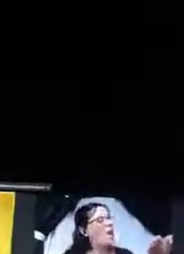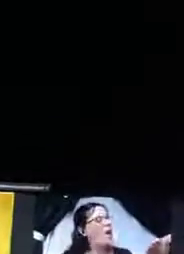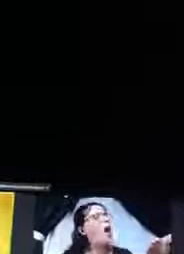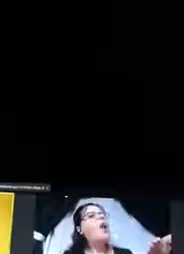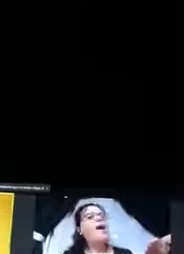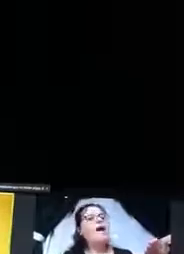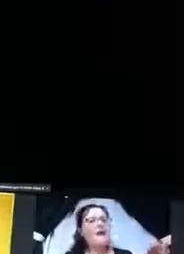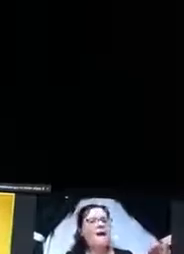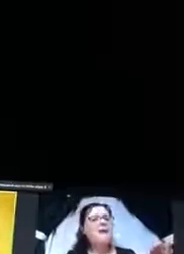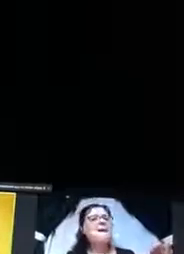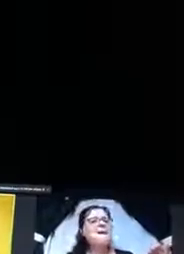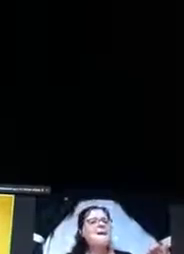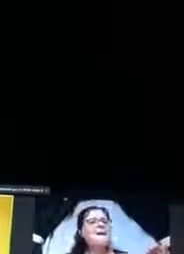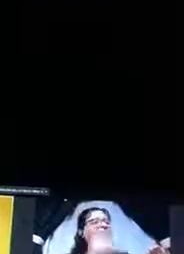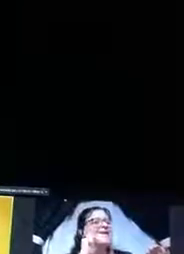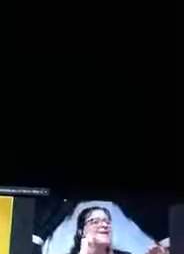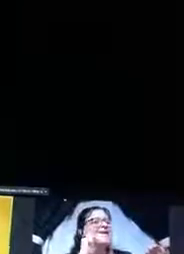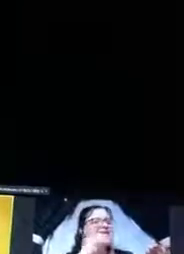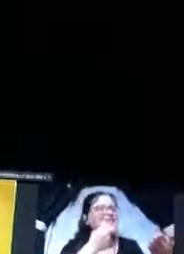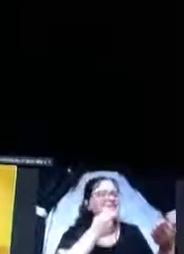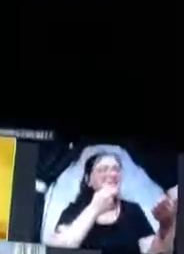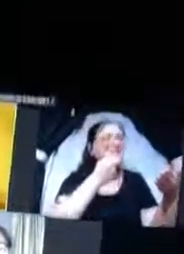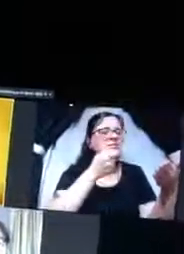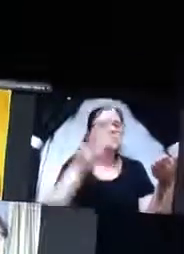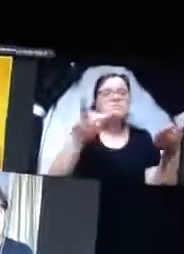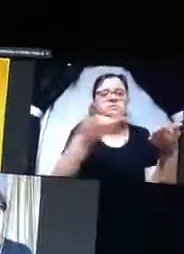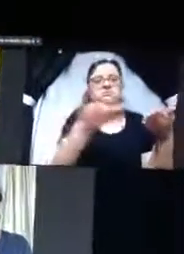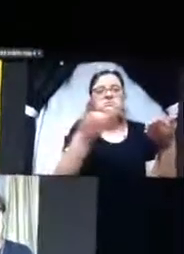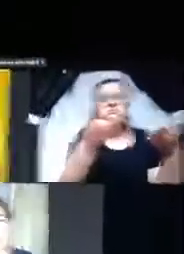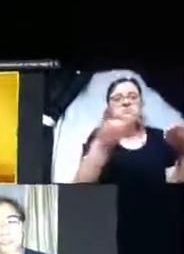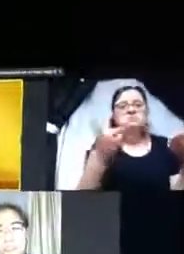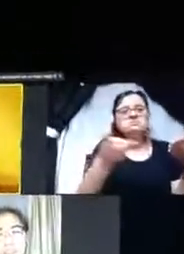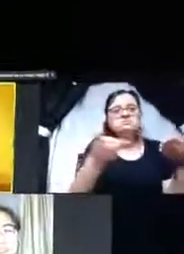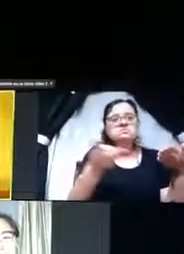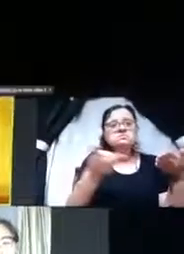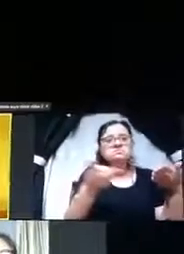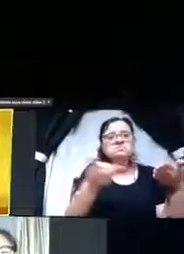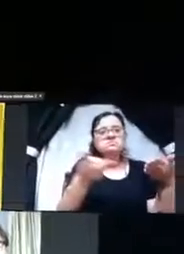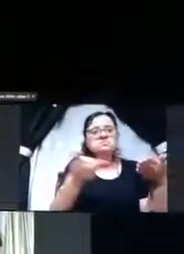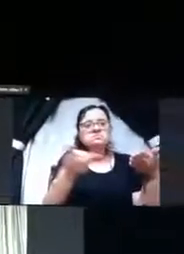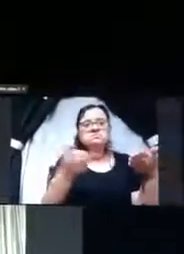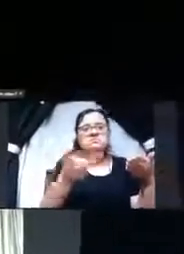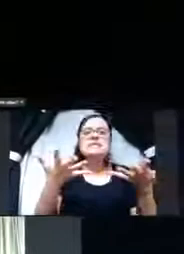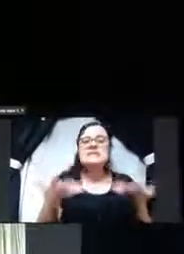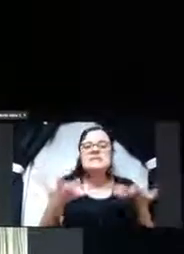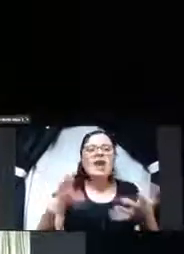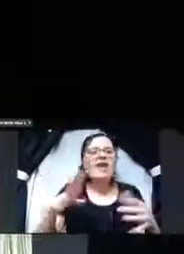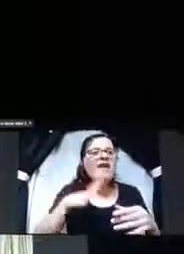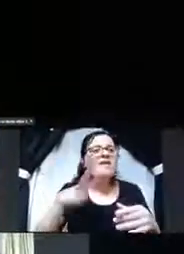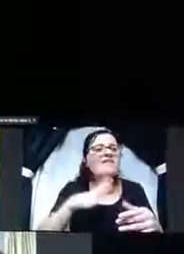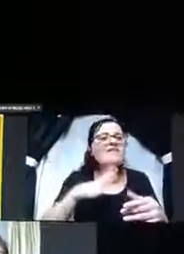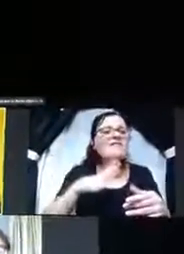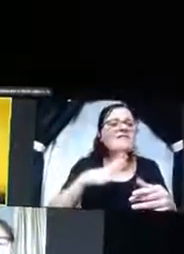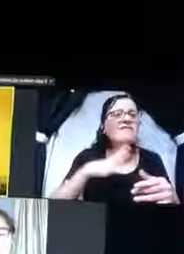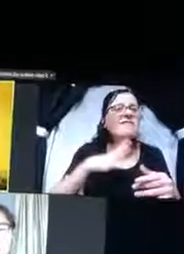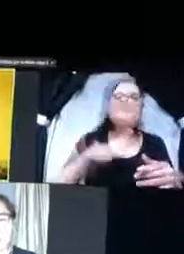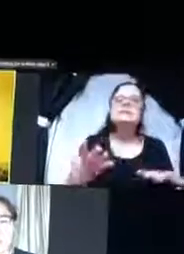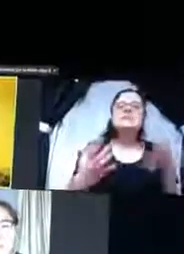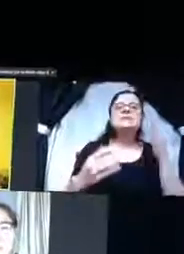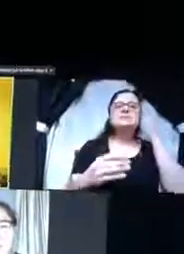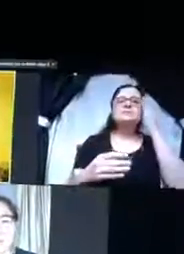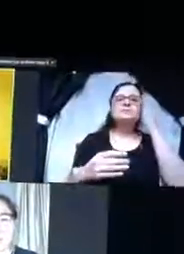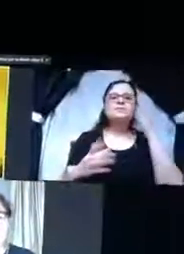era esto. Uy, hay una independencia en ese